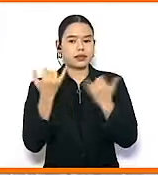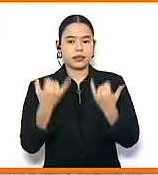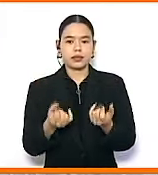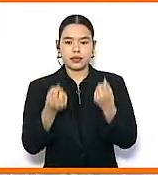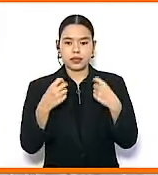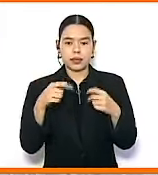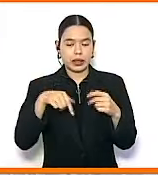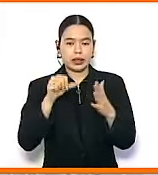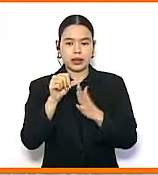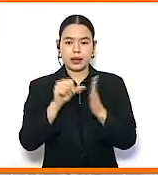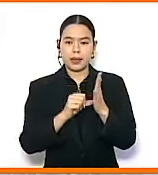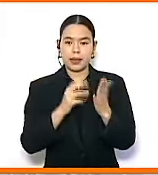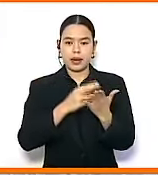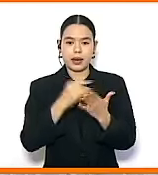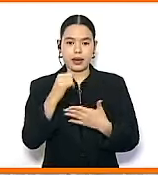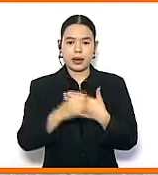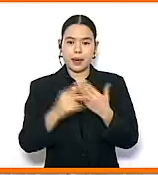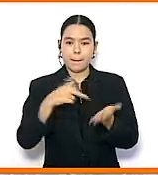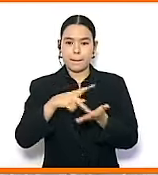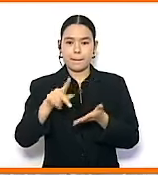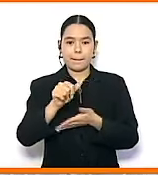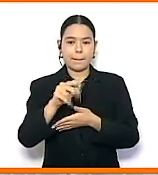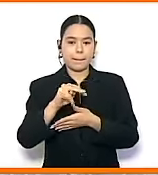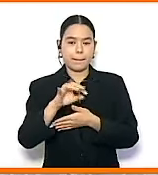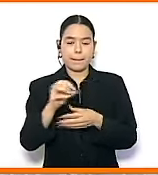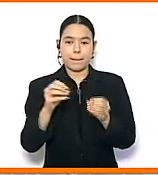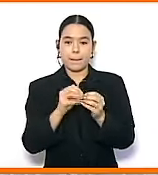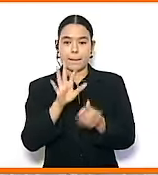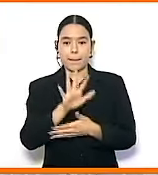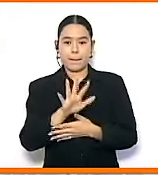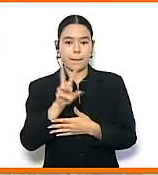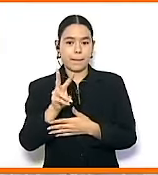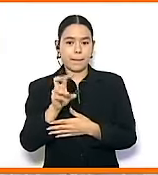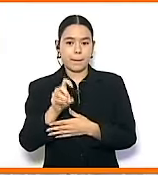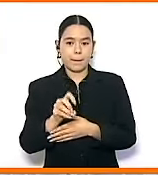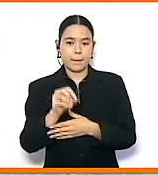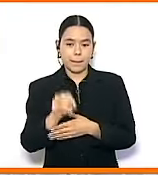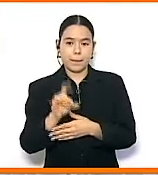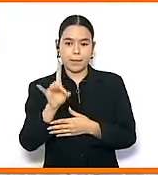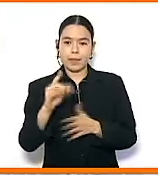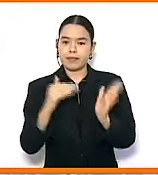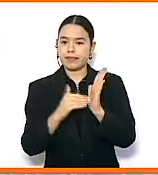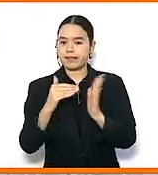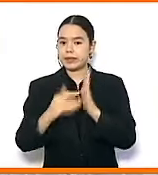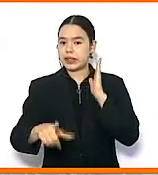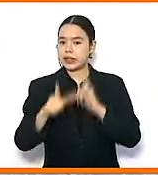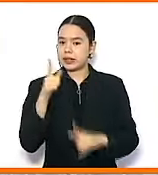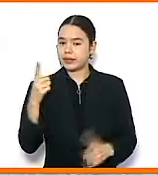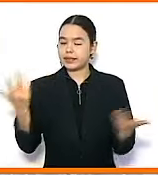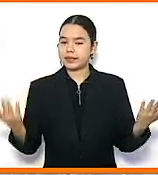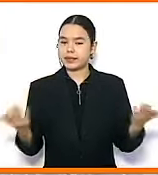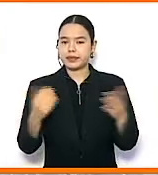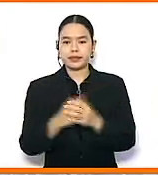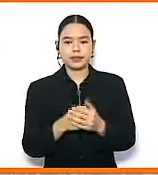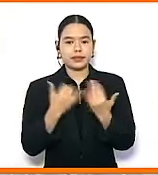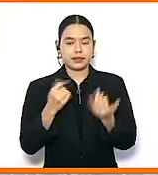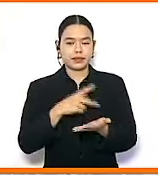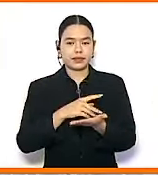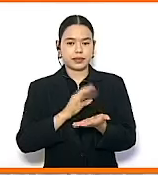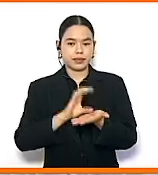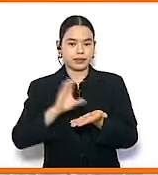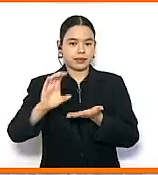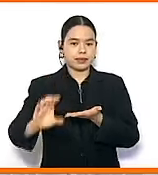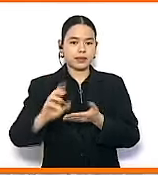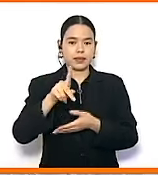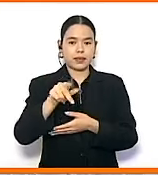mayo ha hecho entrega al PANI más de 52.8 millones de lempiras. Así como lo escuchan, este monto ha hecho entrega al